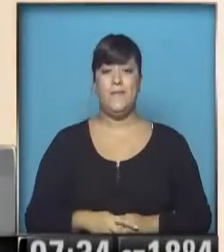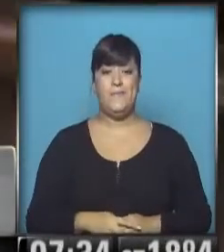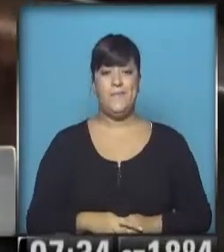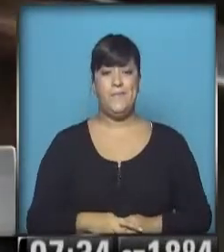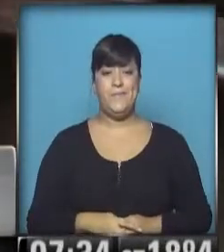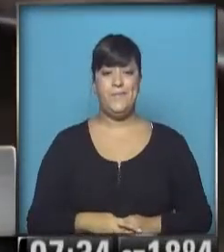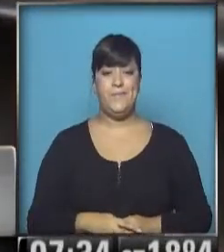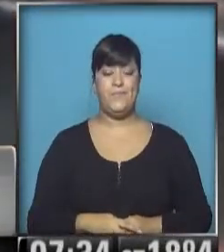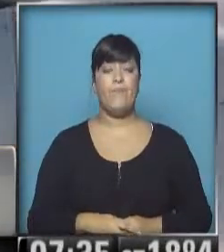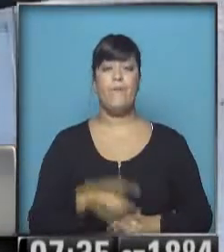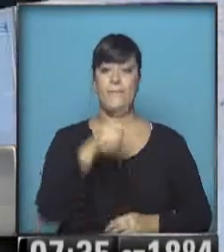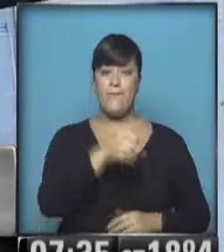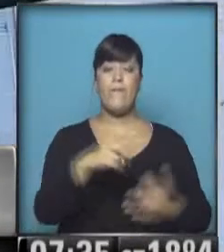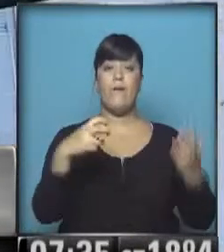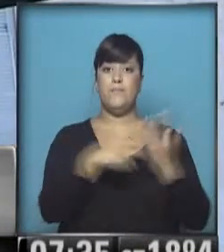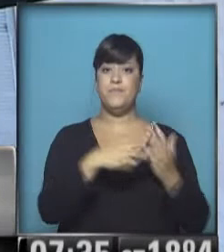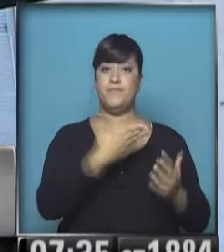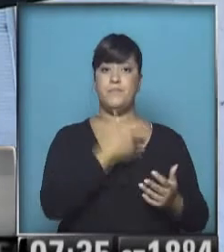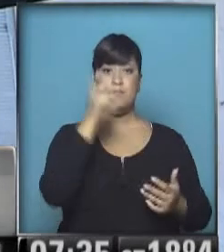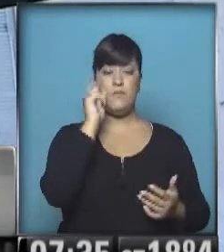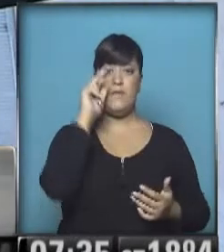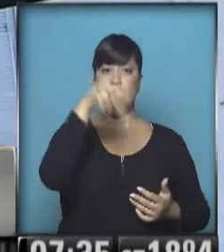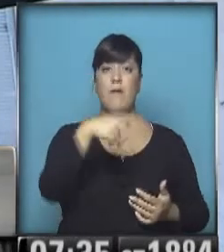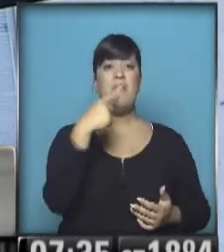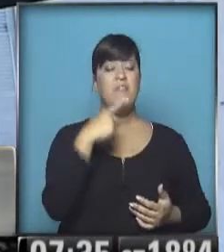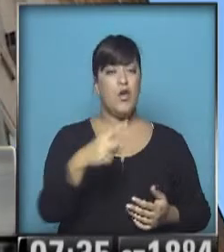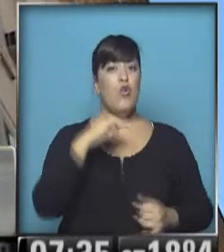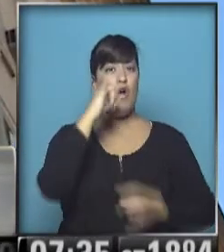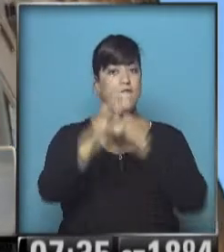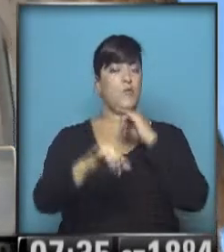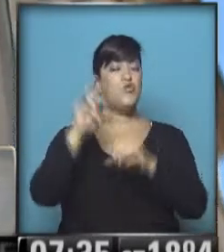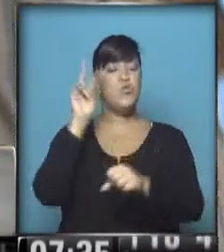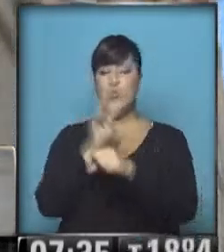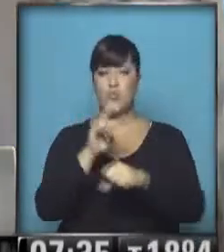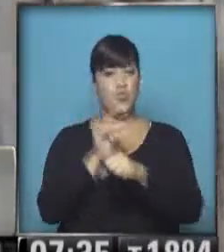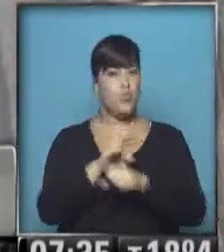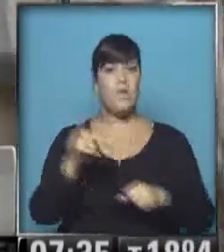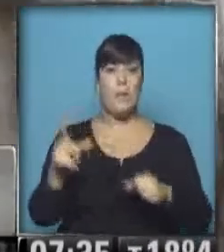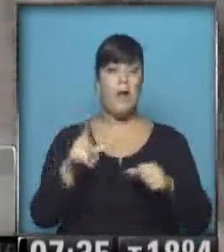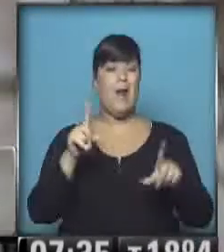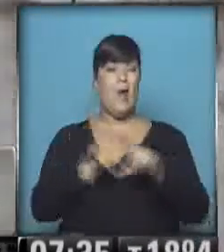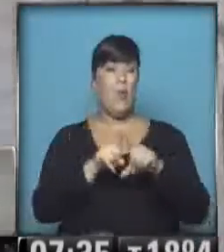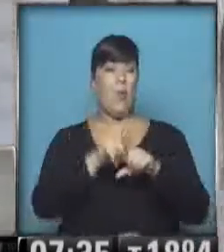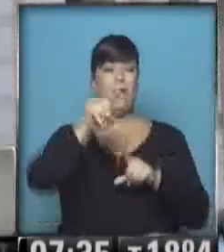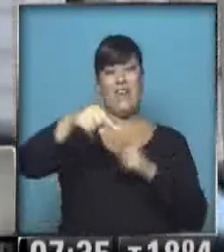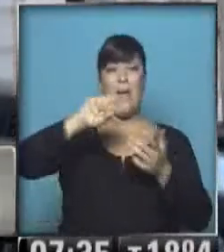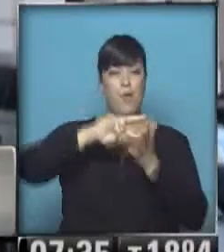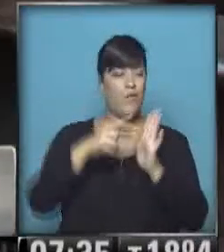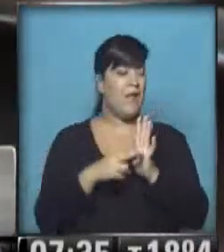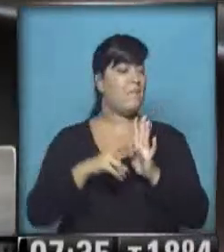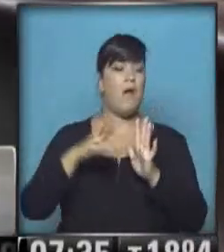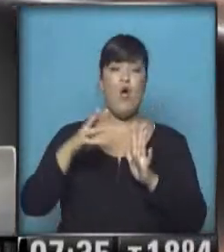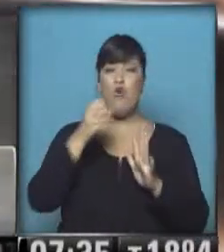nisman dijo que se va a proteger todos los datos para evitar que se pueda entorpecer este testimonio